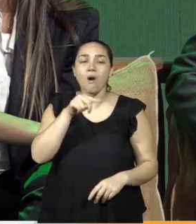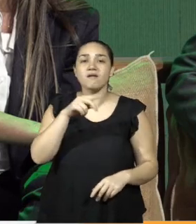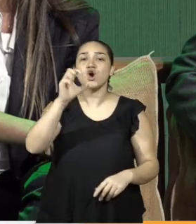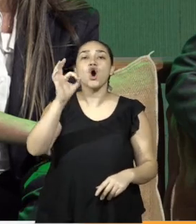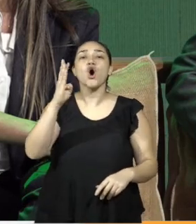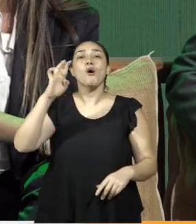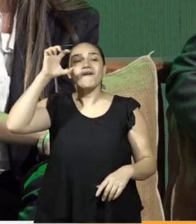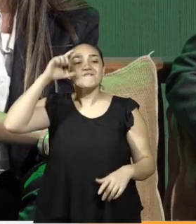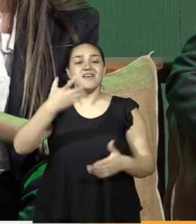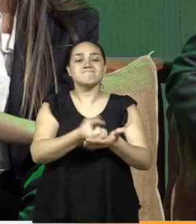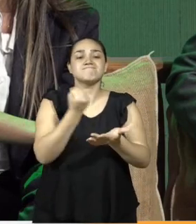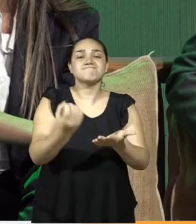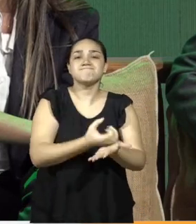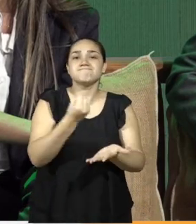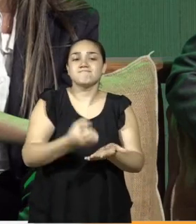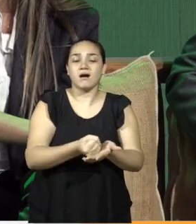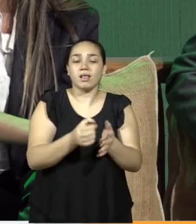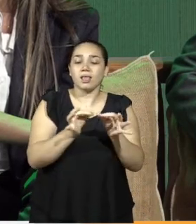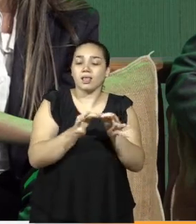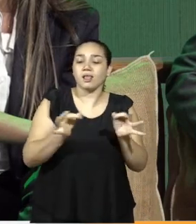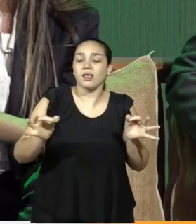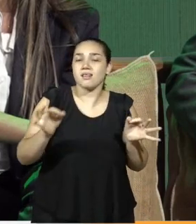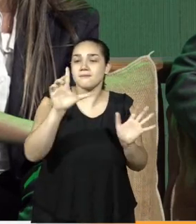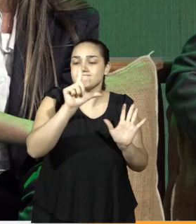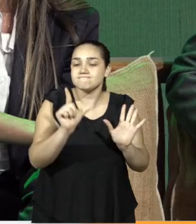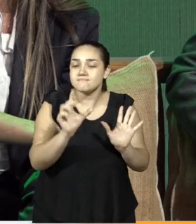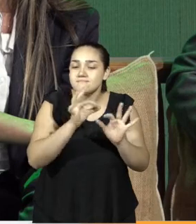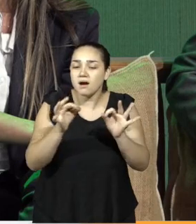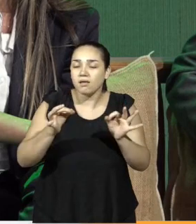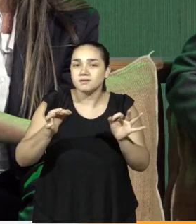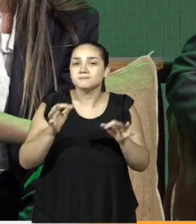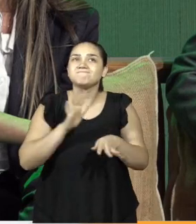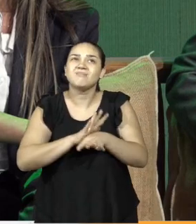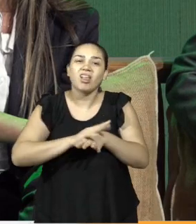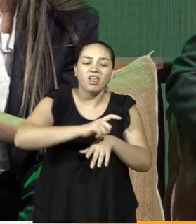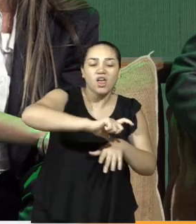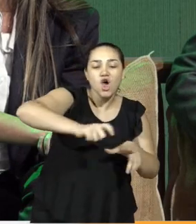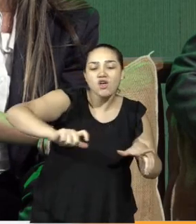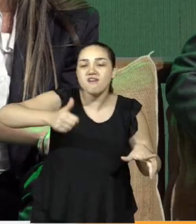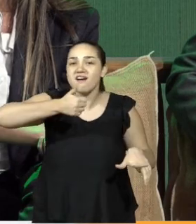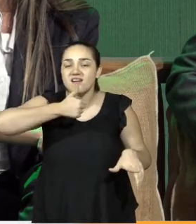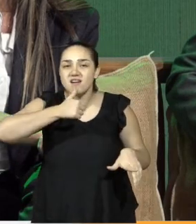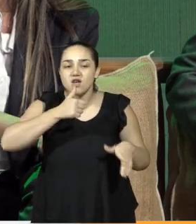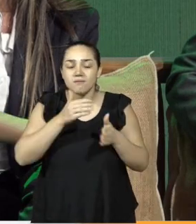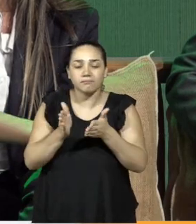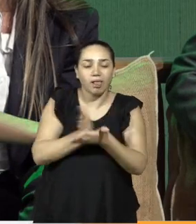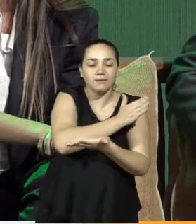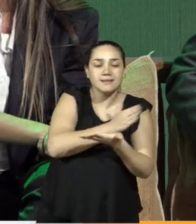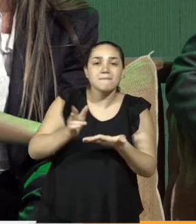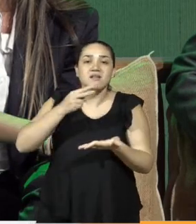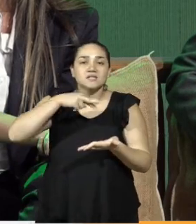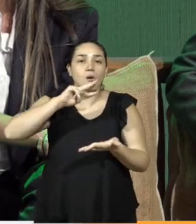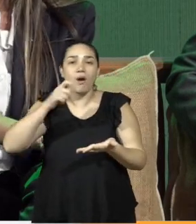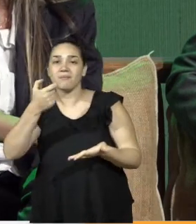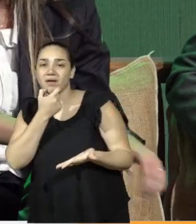cobre, como si una liñita en el mapa y un río nos separara ambientalmente de lo que sucede en San Juan. Mendoza tiene que